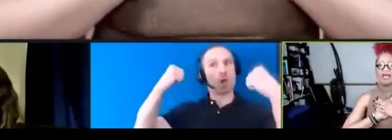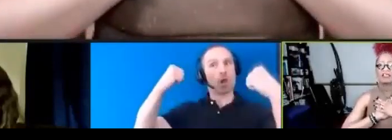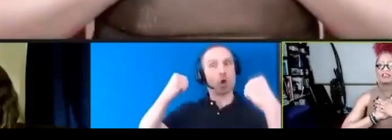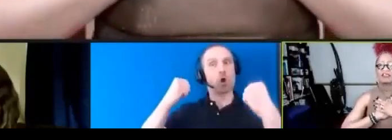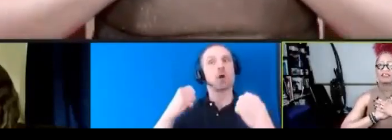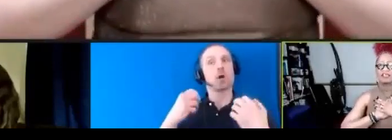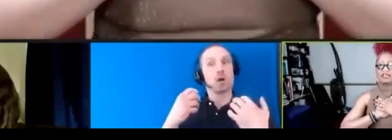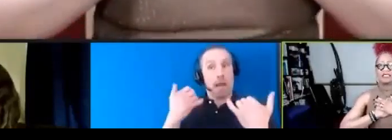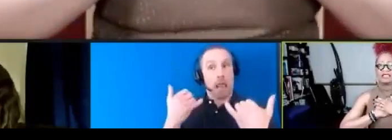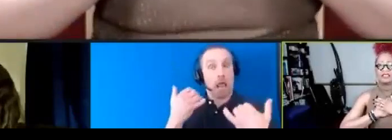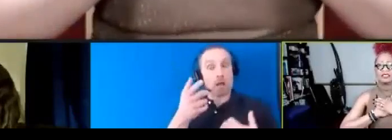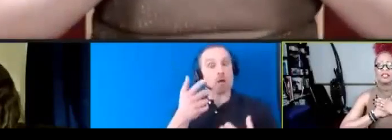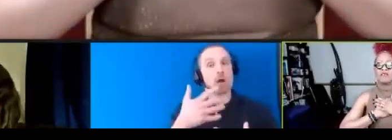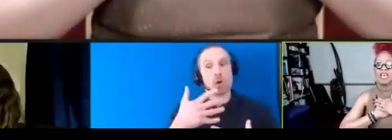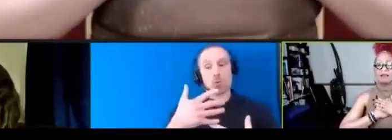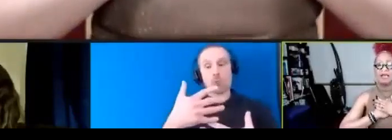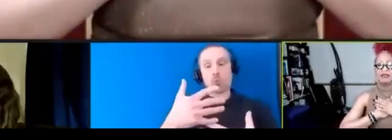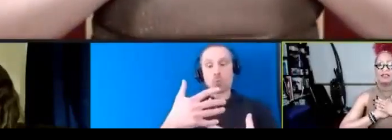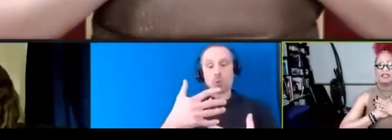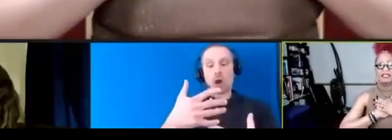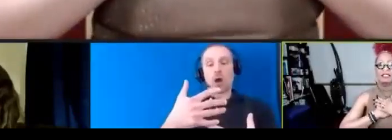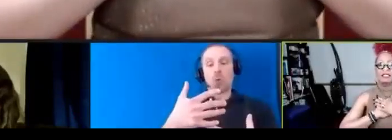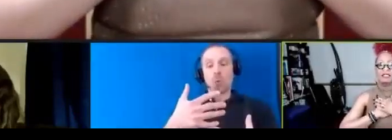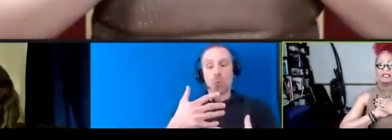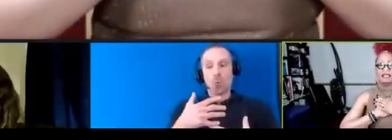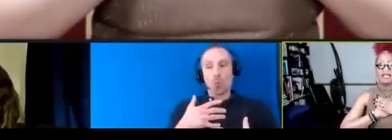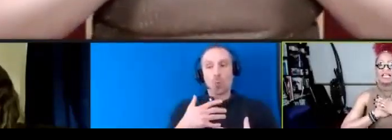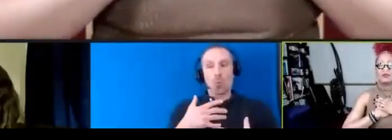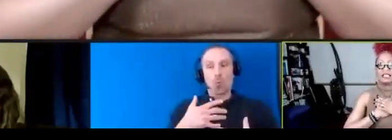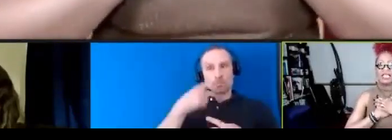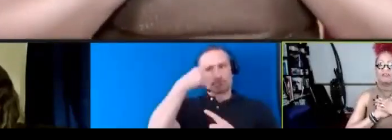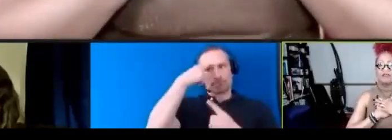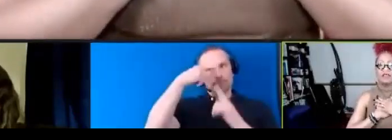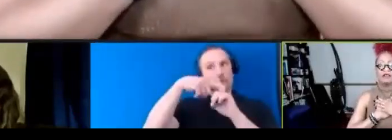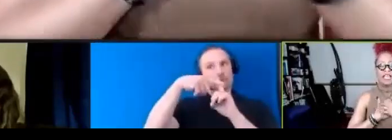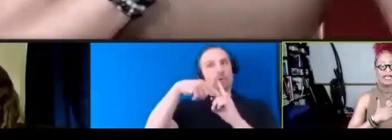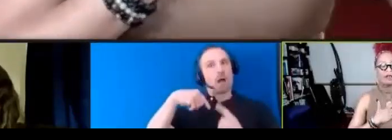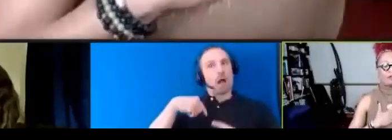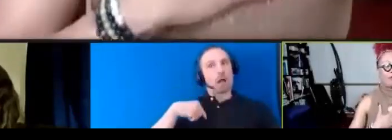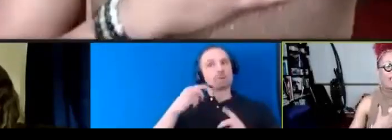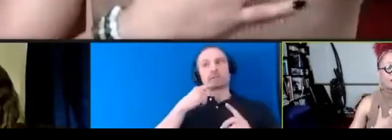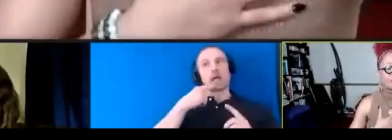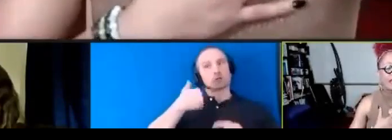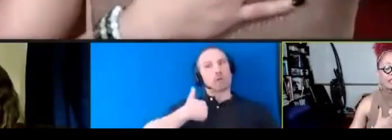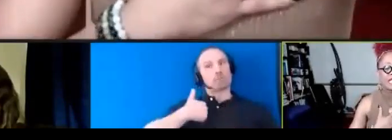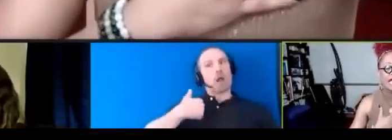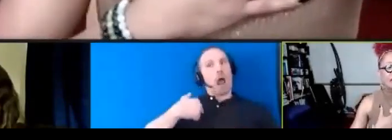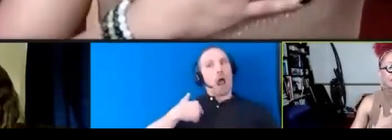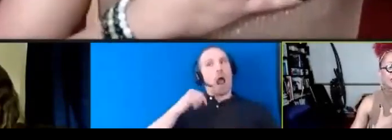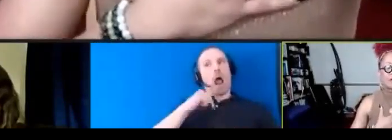y cuando sale ese respiro siéntelo por fuera de tu cuerpo respiren para adentro